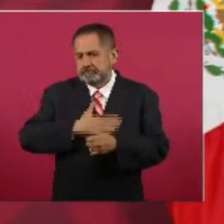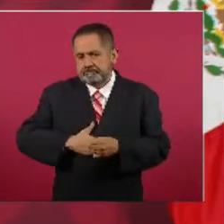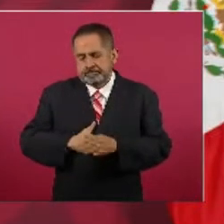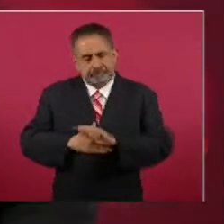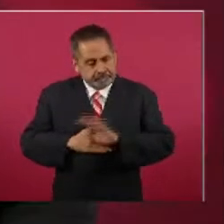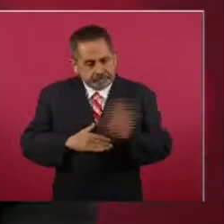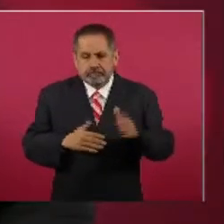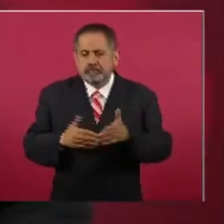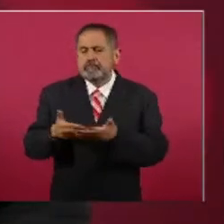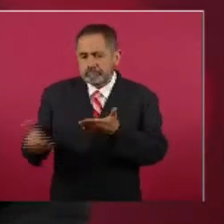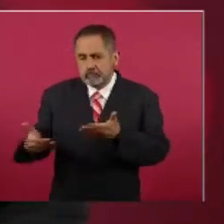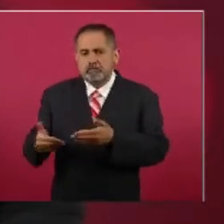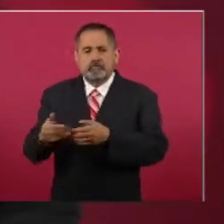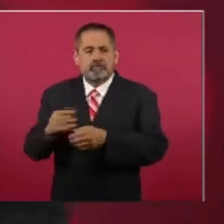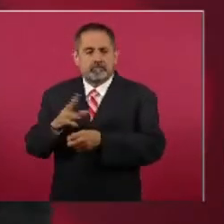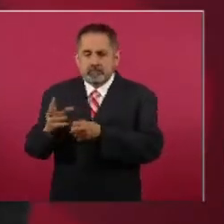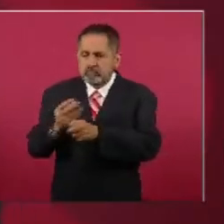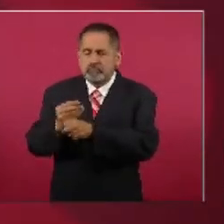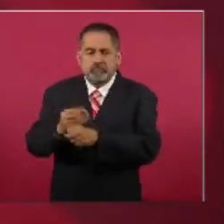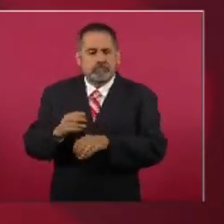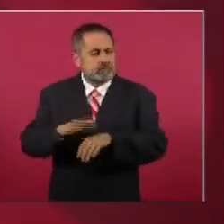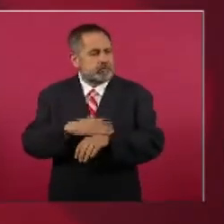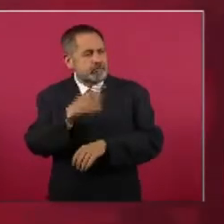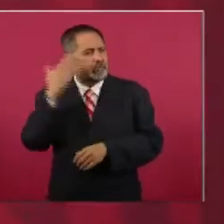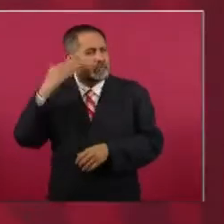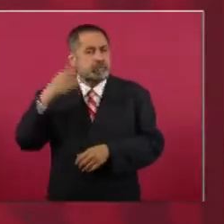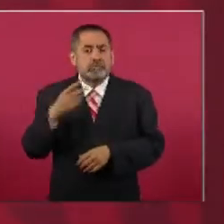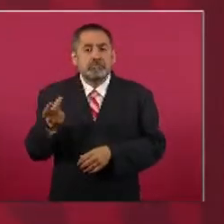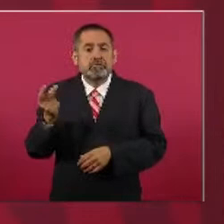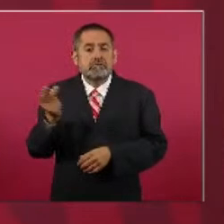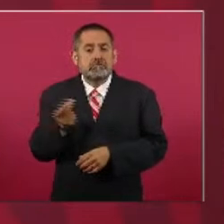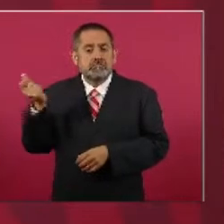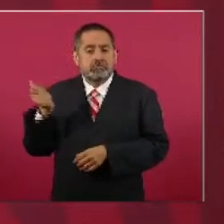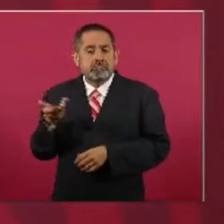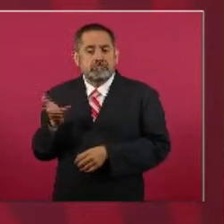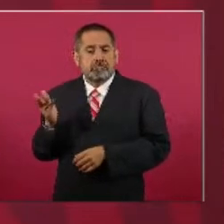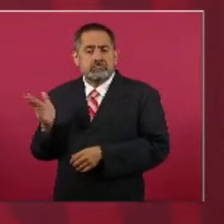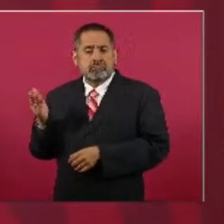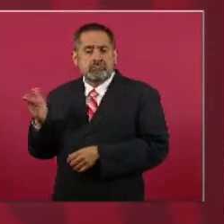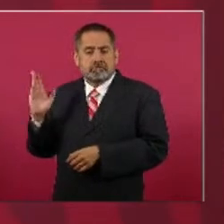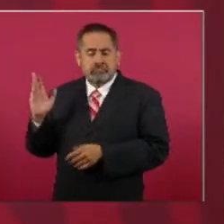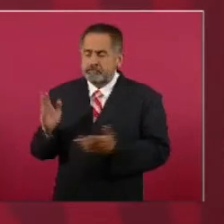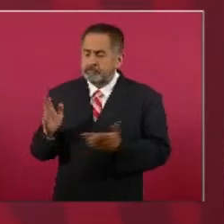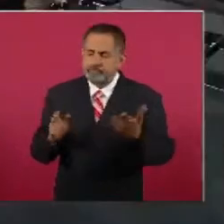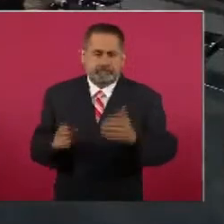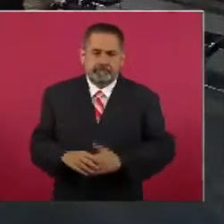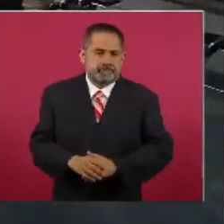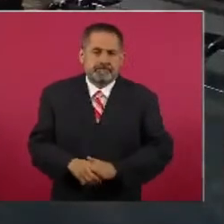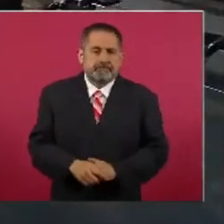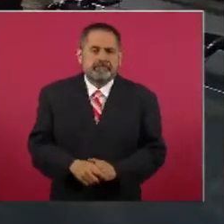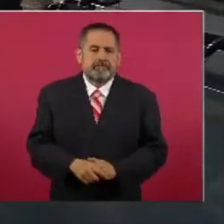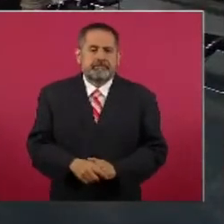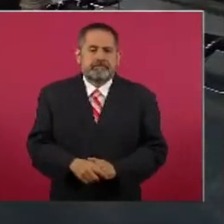él despedirlos cómo lucir vander